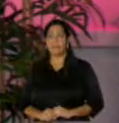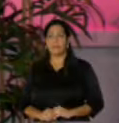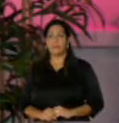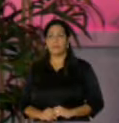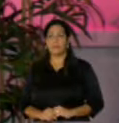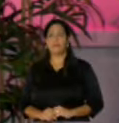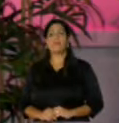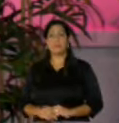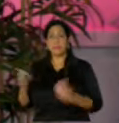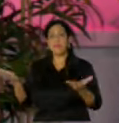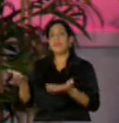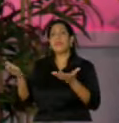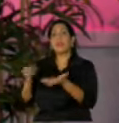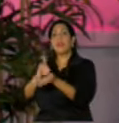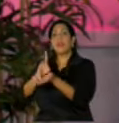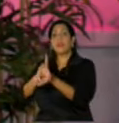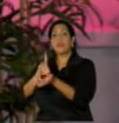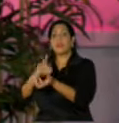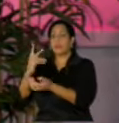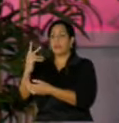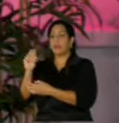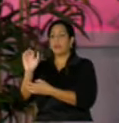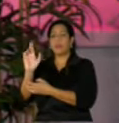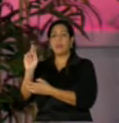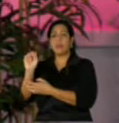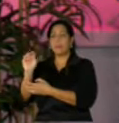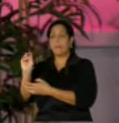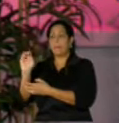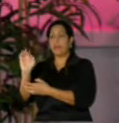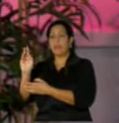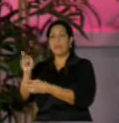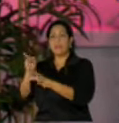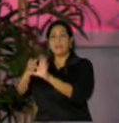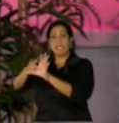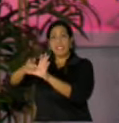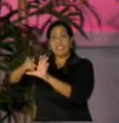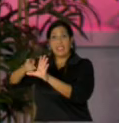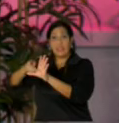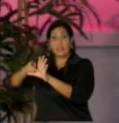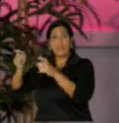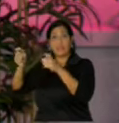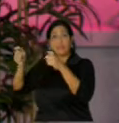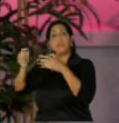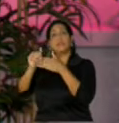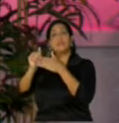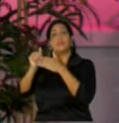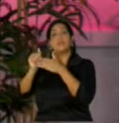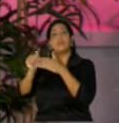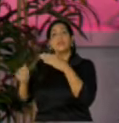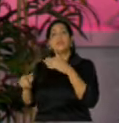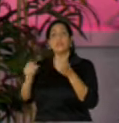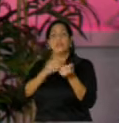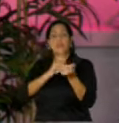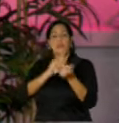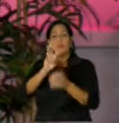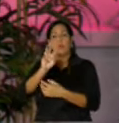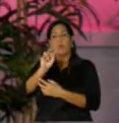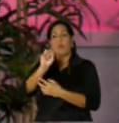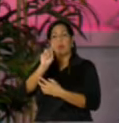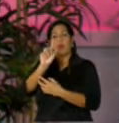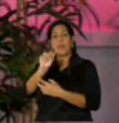aquí también en el estudio. Hablamos de la doctora Karen Martínez, psiquiatra, directora del Departamento de Psiquiatría del Recinto de Ciencias Médicas, la doctora Wanda